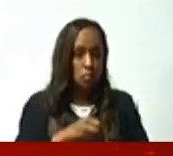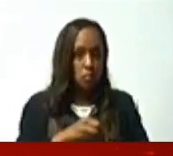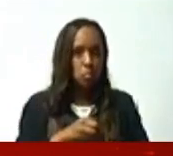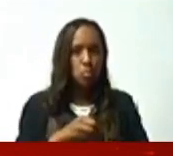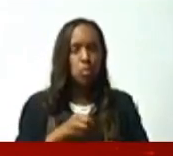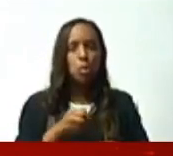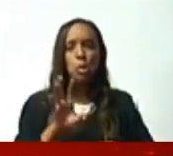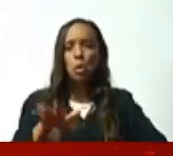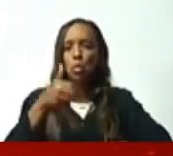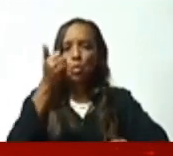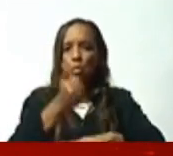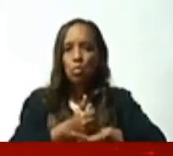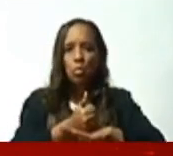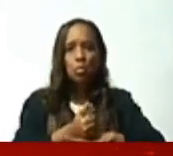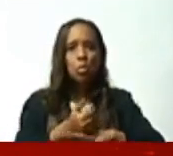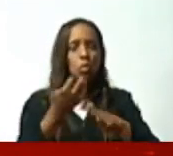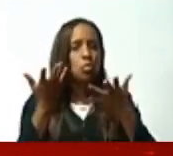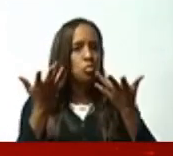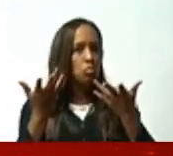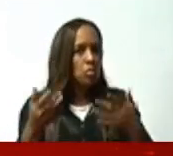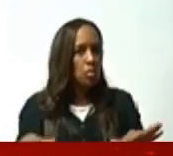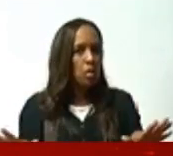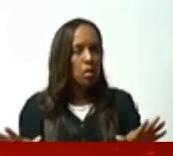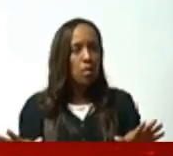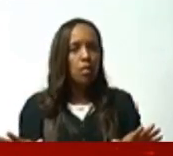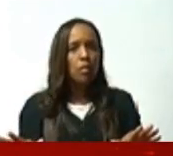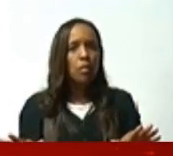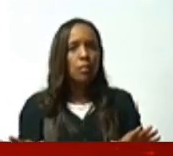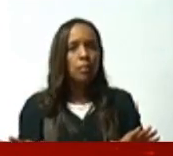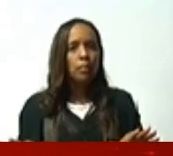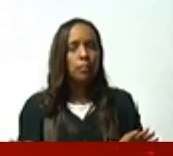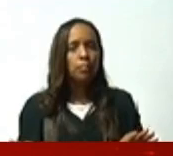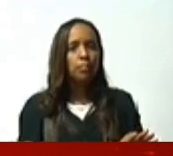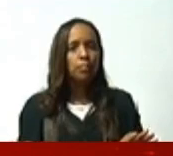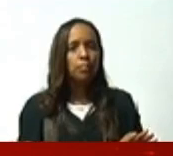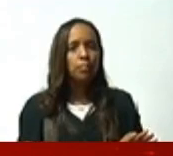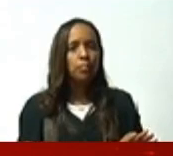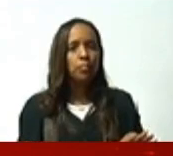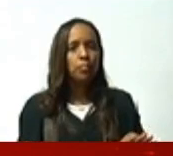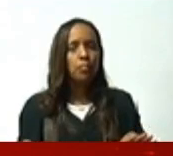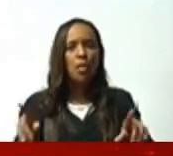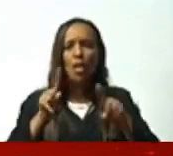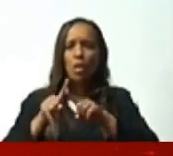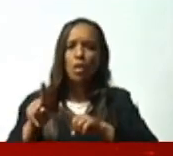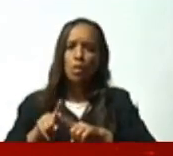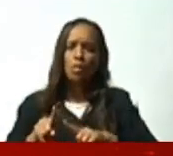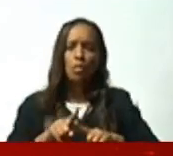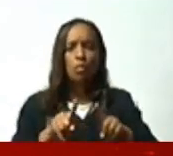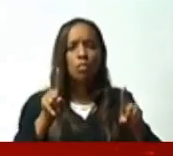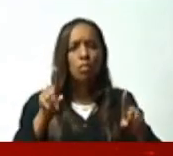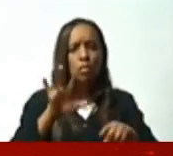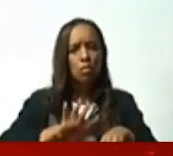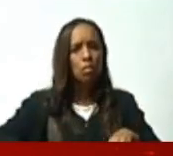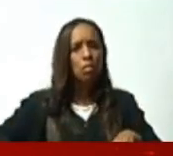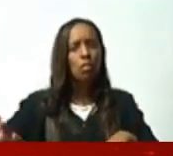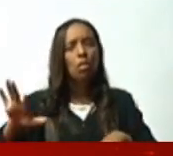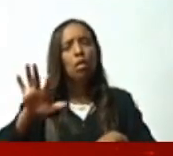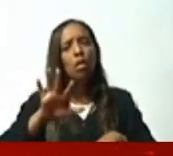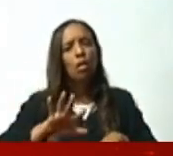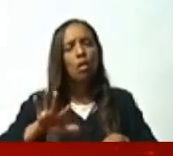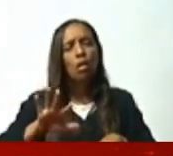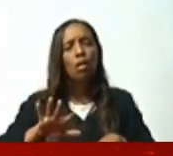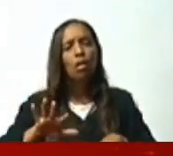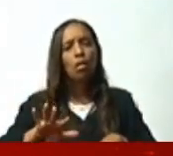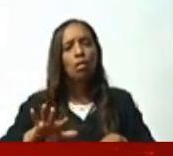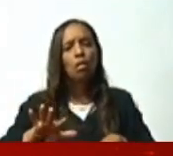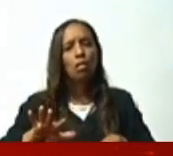rehabilitado, que el 100% de las centrales fijas zona ha sido recuperada en la región este, la